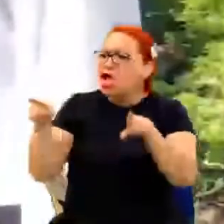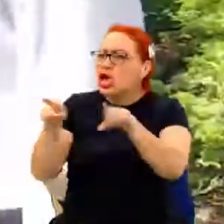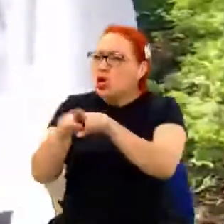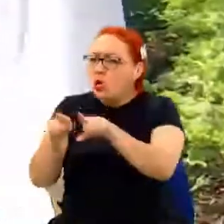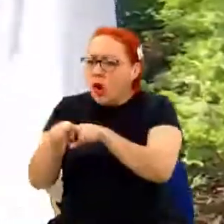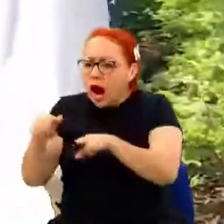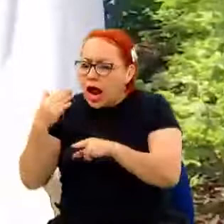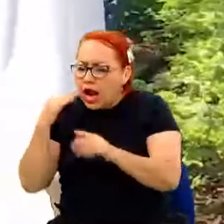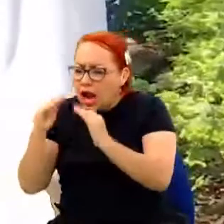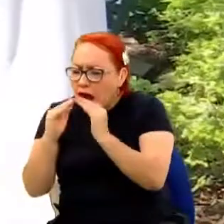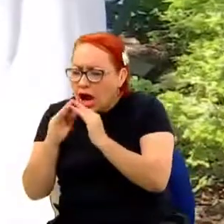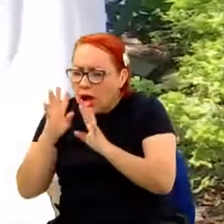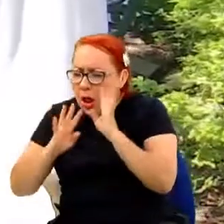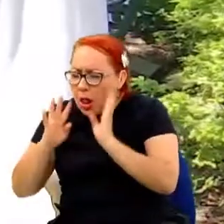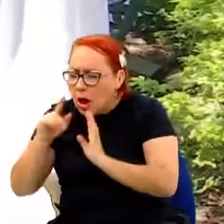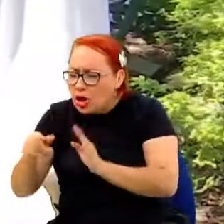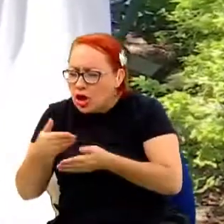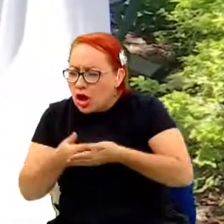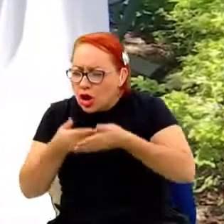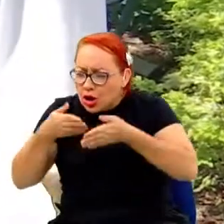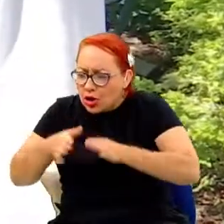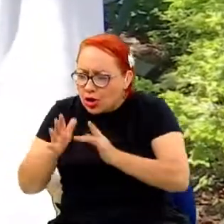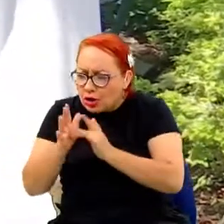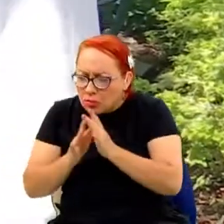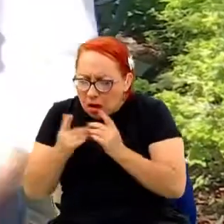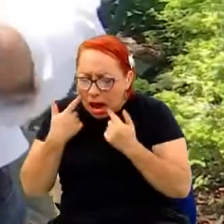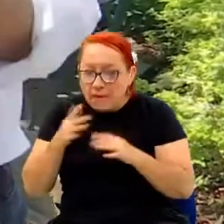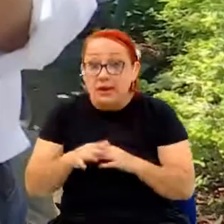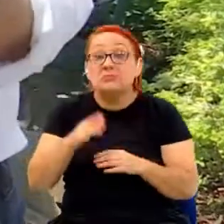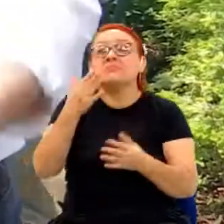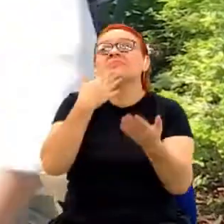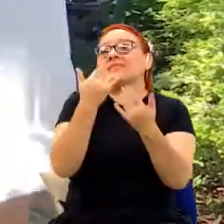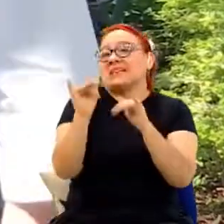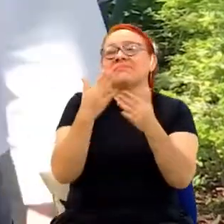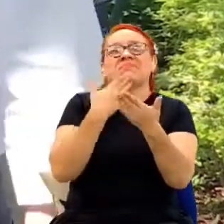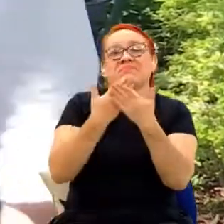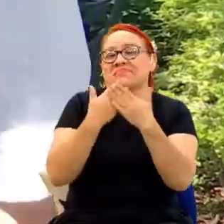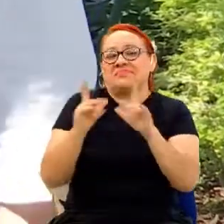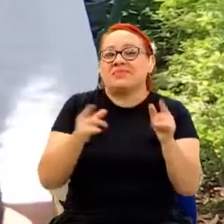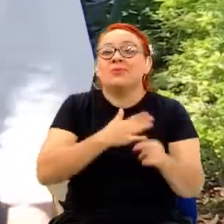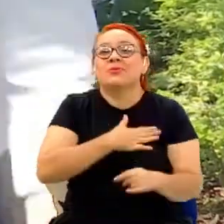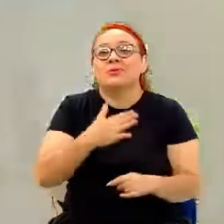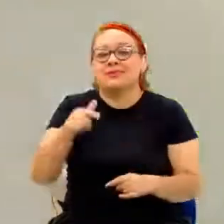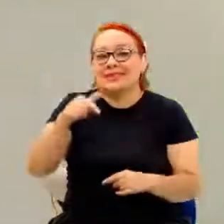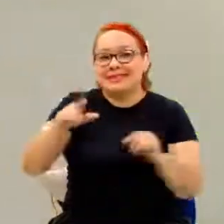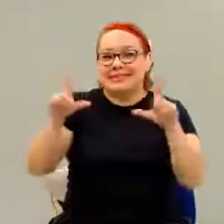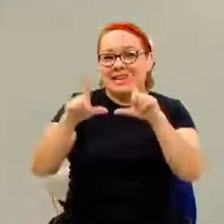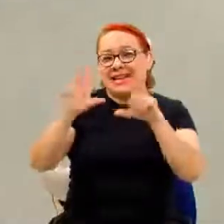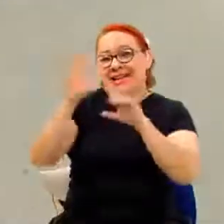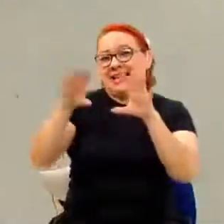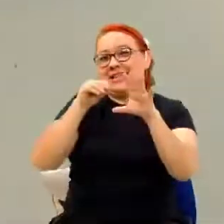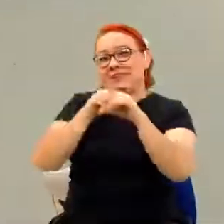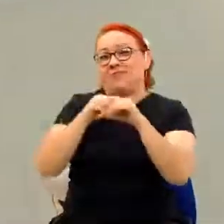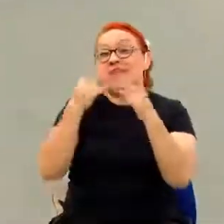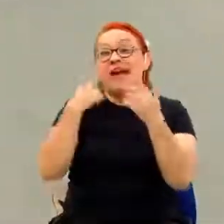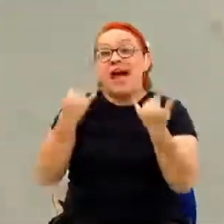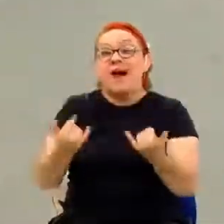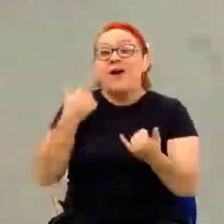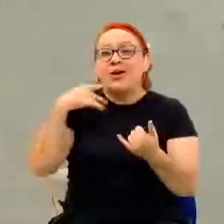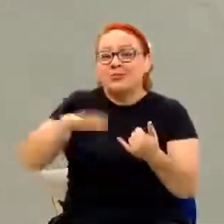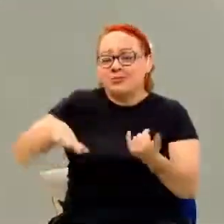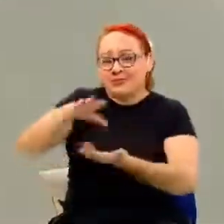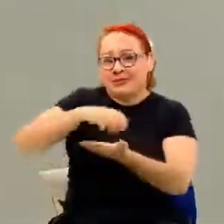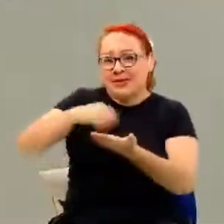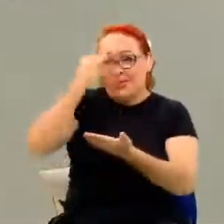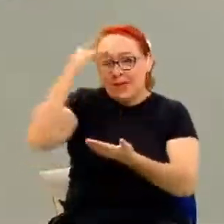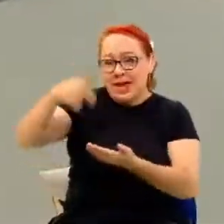gracias por estar con nosotros en Oriente Noticias y recibirnos acá en su municipio de Oiba. Un gusto siempre ser parte de ustedes, del canal TRO, y bueno, hoy los santandereanos felices de